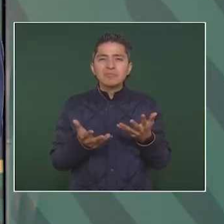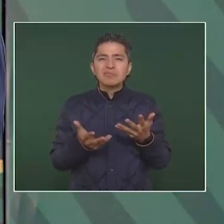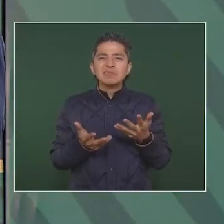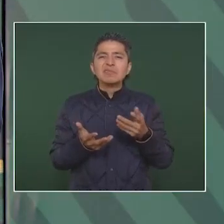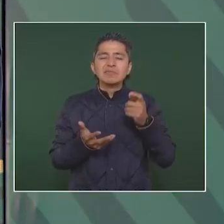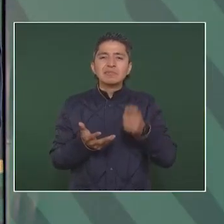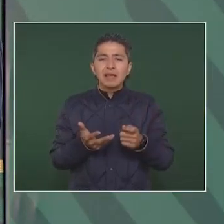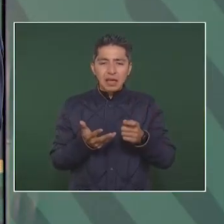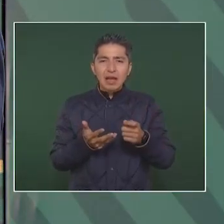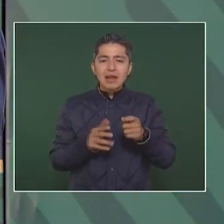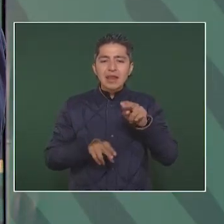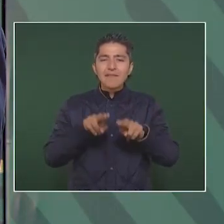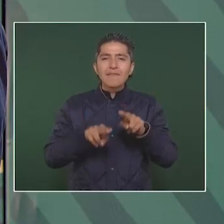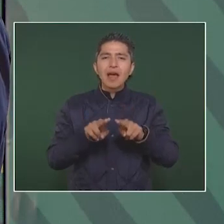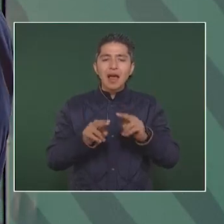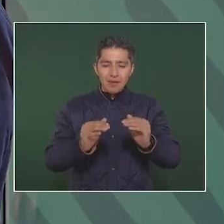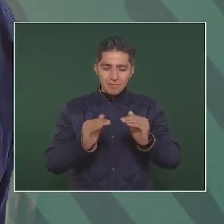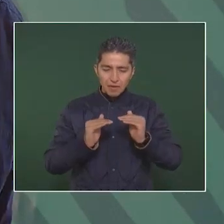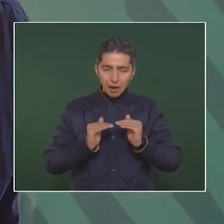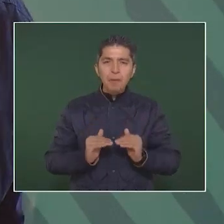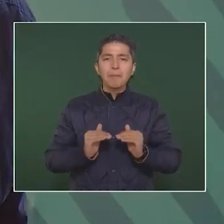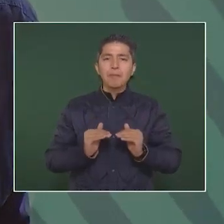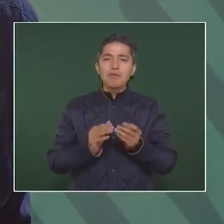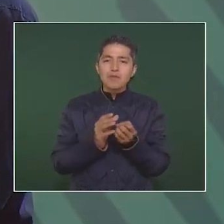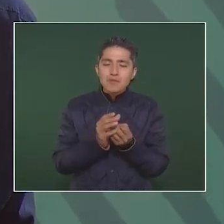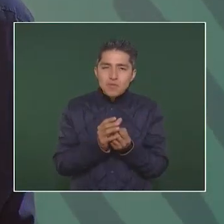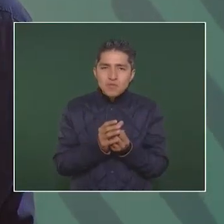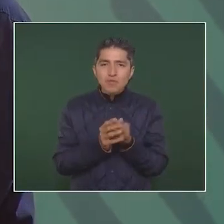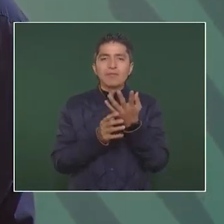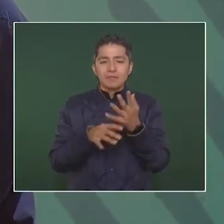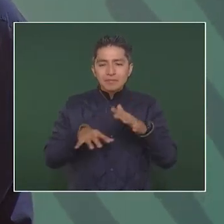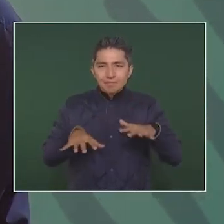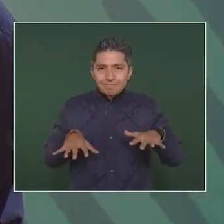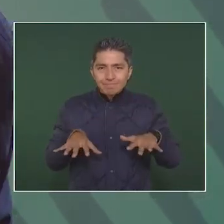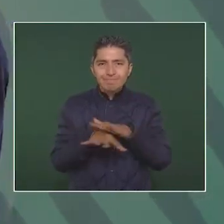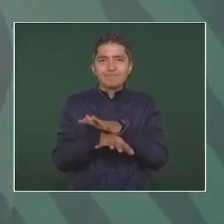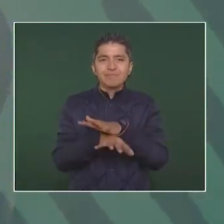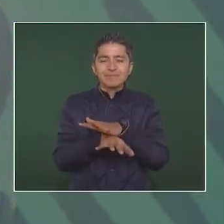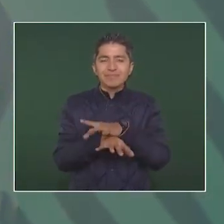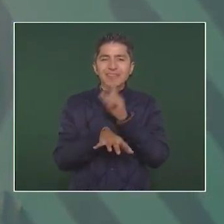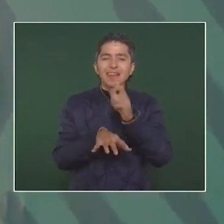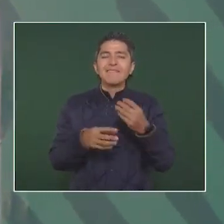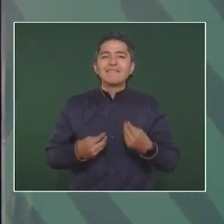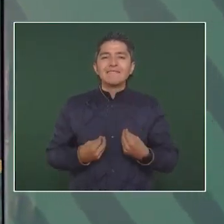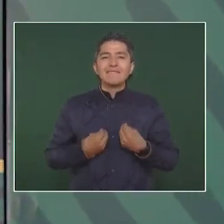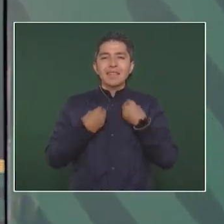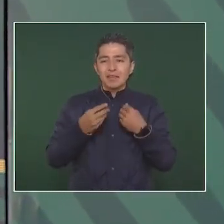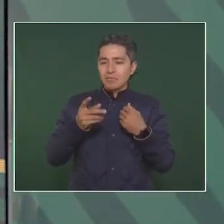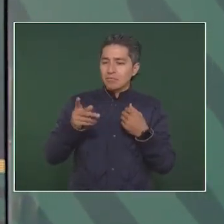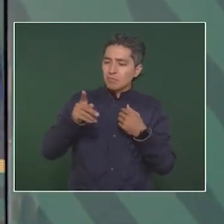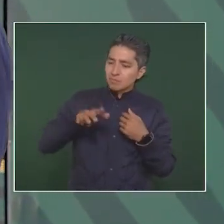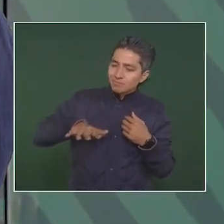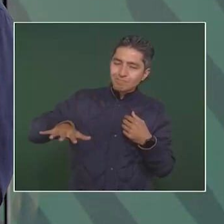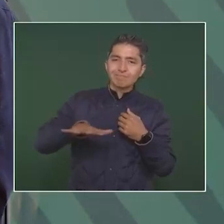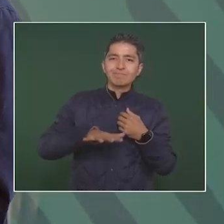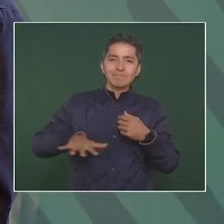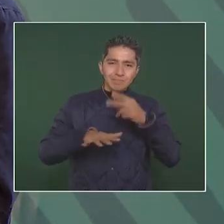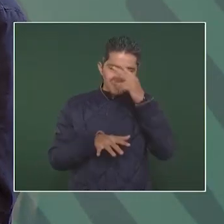desde abajo una nueva transformación de la vida pública de